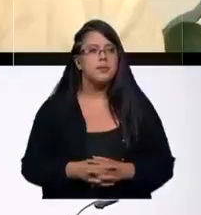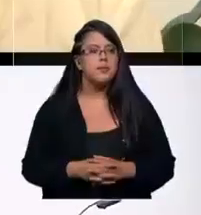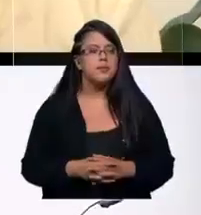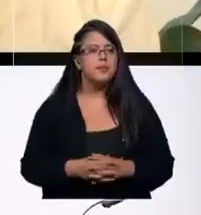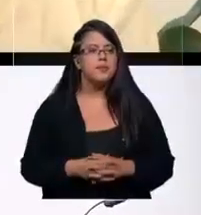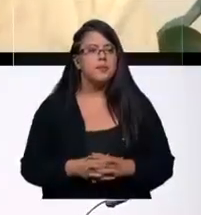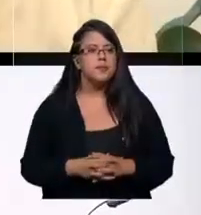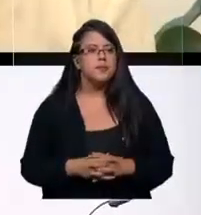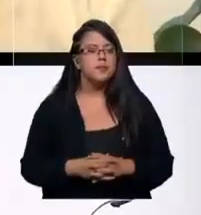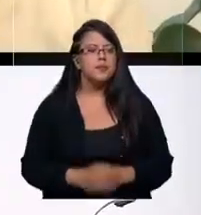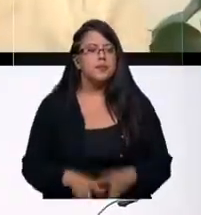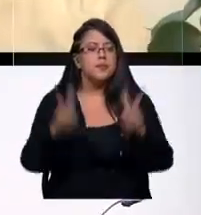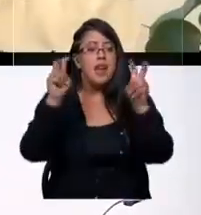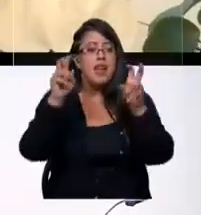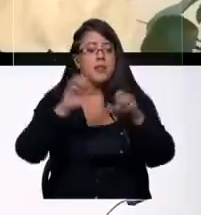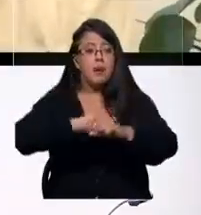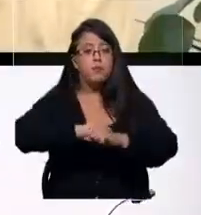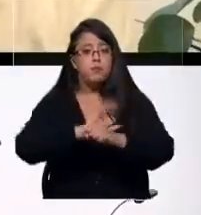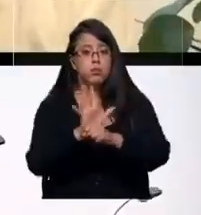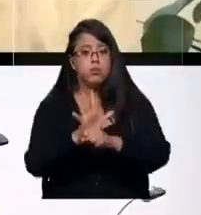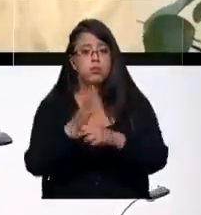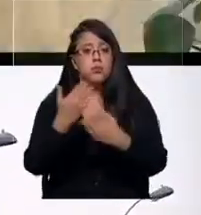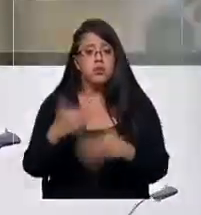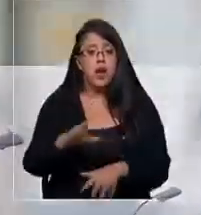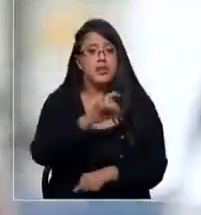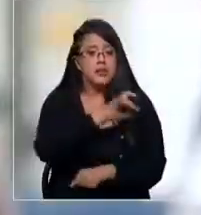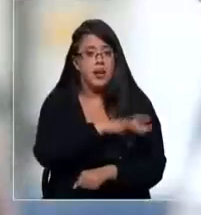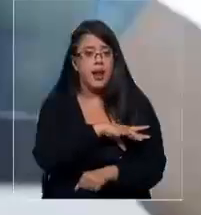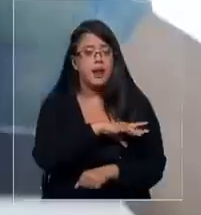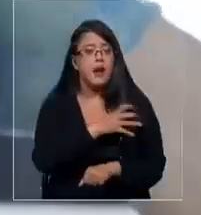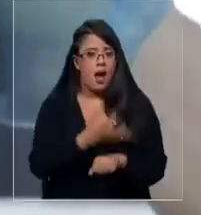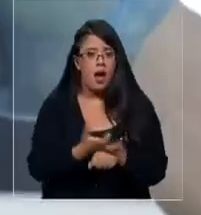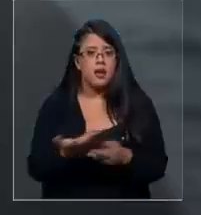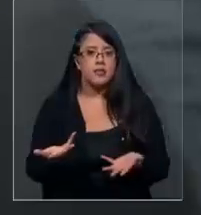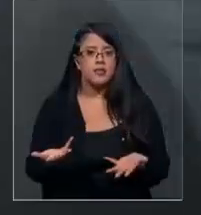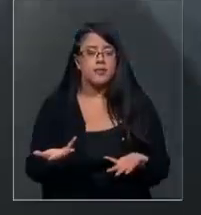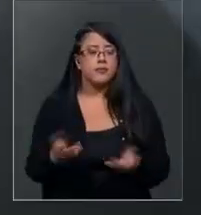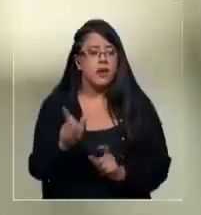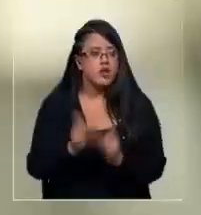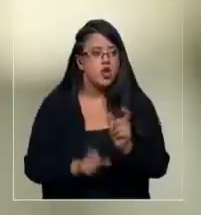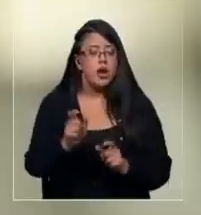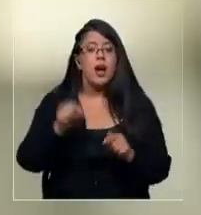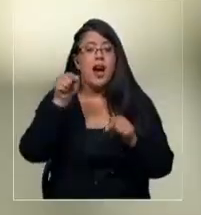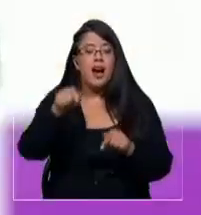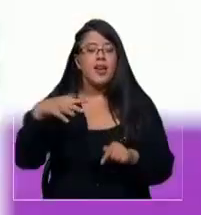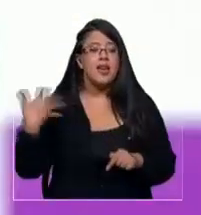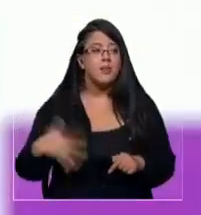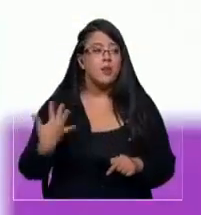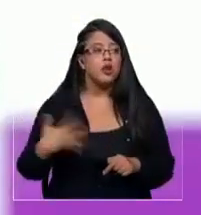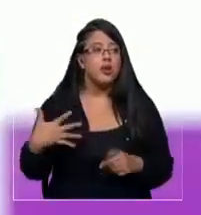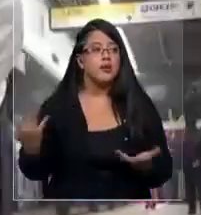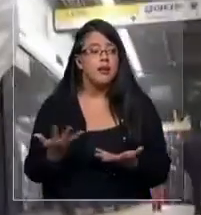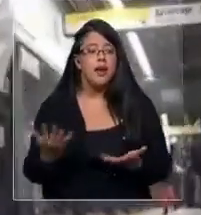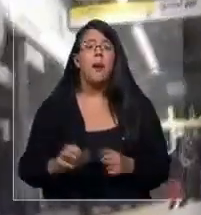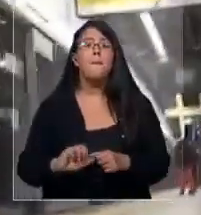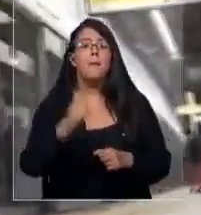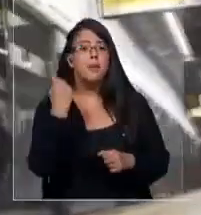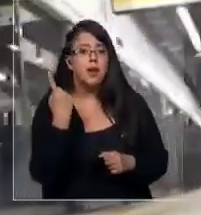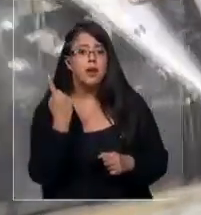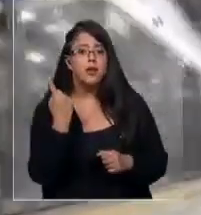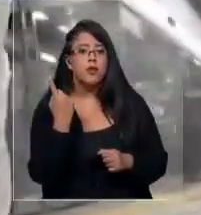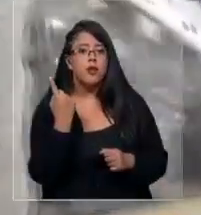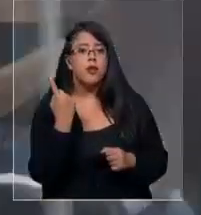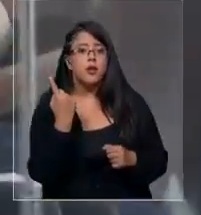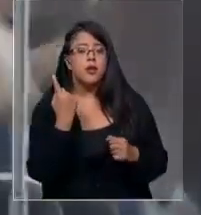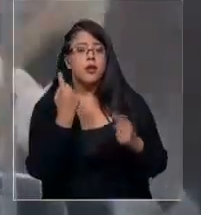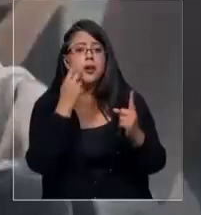Efectivamente, el primer caso de coronavirus confirmado en Chile. Lo importante es, primero que nada,